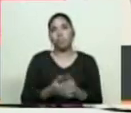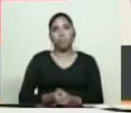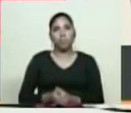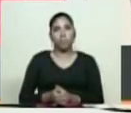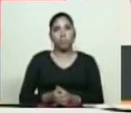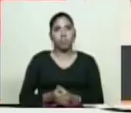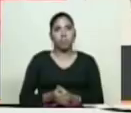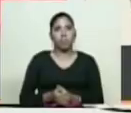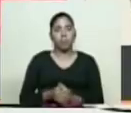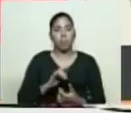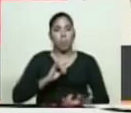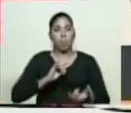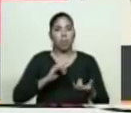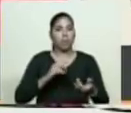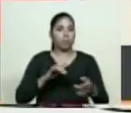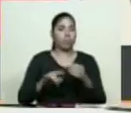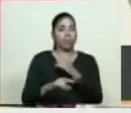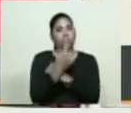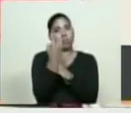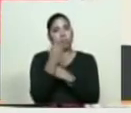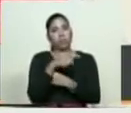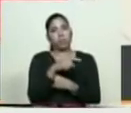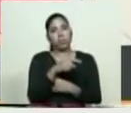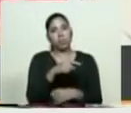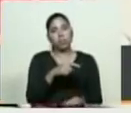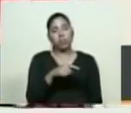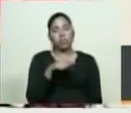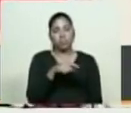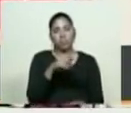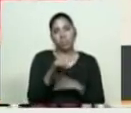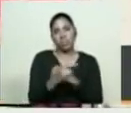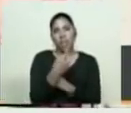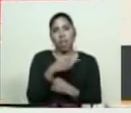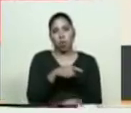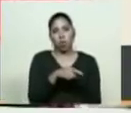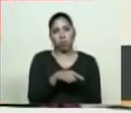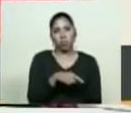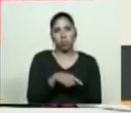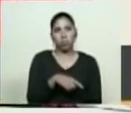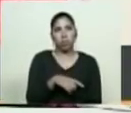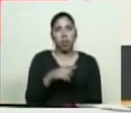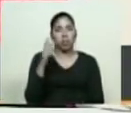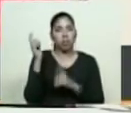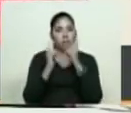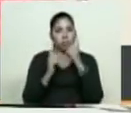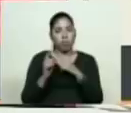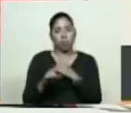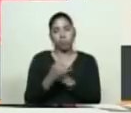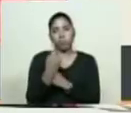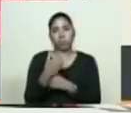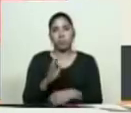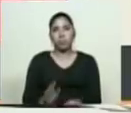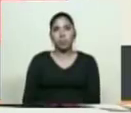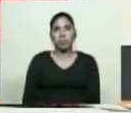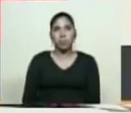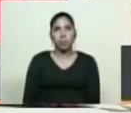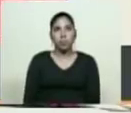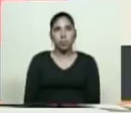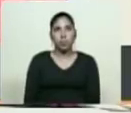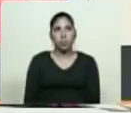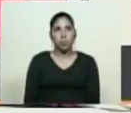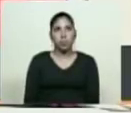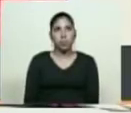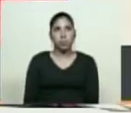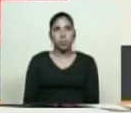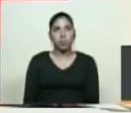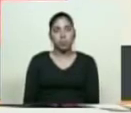traidores no los quiere nadie. Ni aquí, ni allá. Esas son las cosas lo que ocurre ahí en la derecha. Sus contradicciones. Por eso la necesidad de una mesa